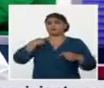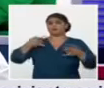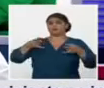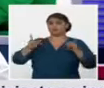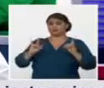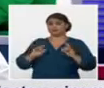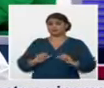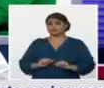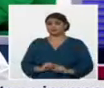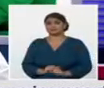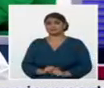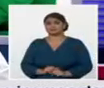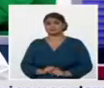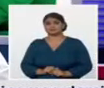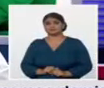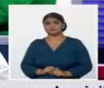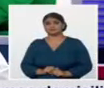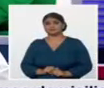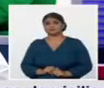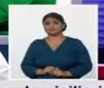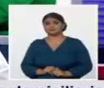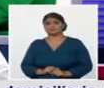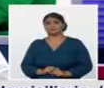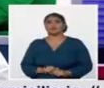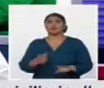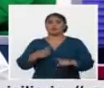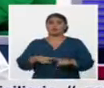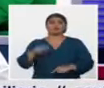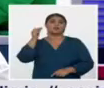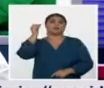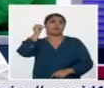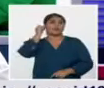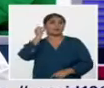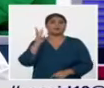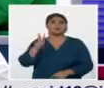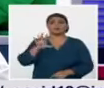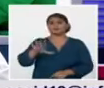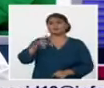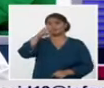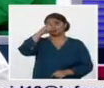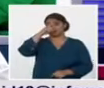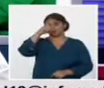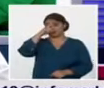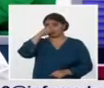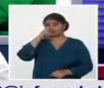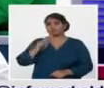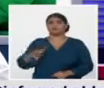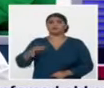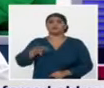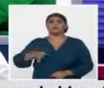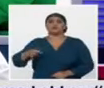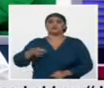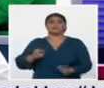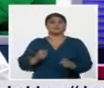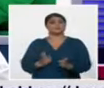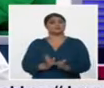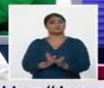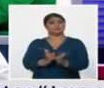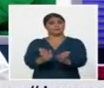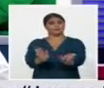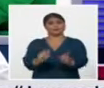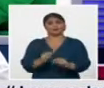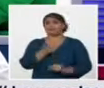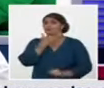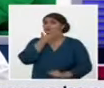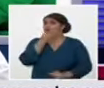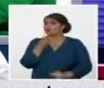Fallece también una paciente de 35 años de edad del municipio de San Miguel del Padrón, que realmente lo que